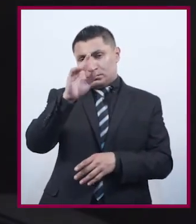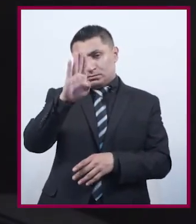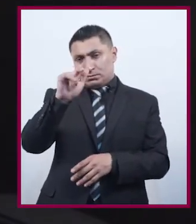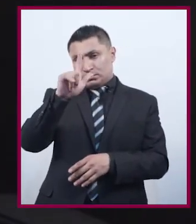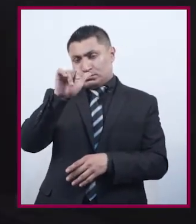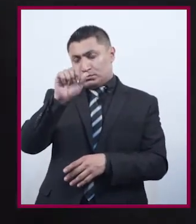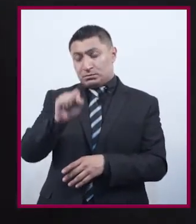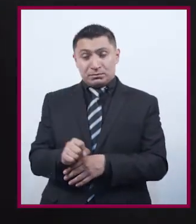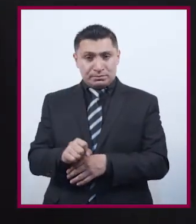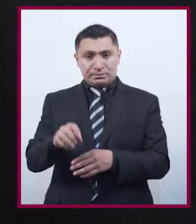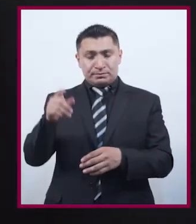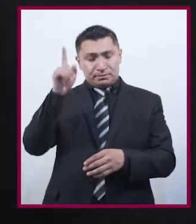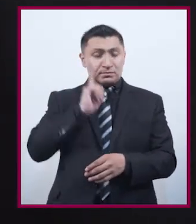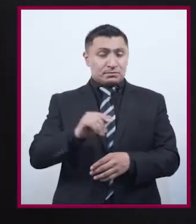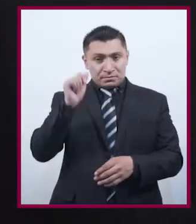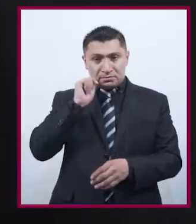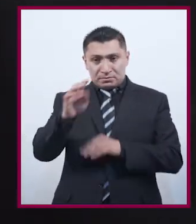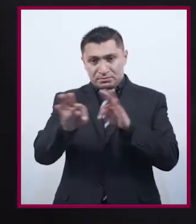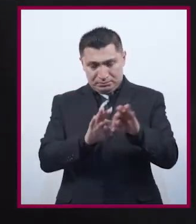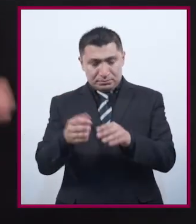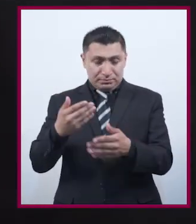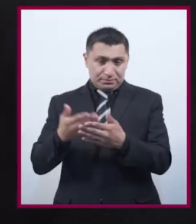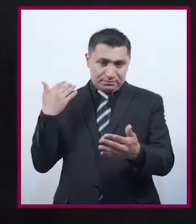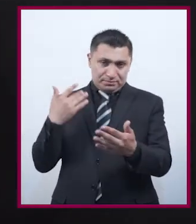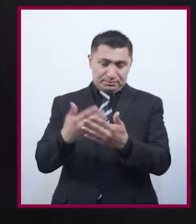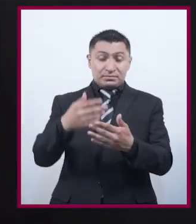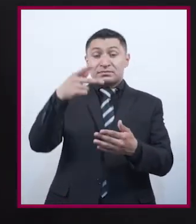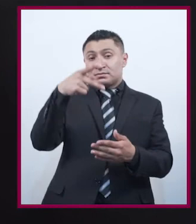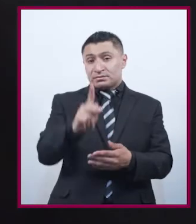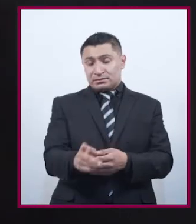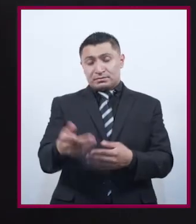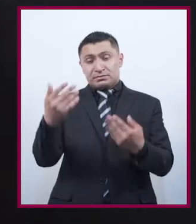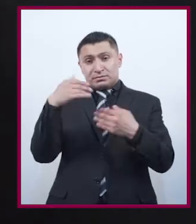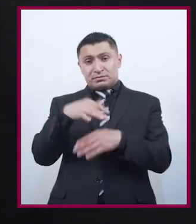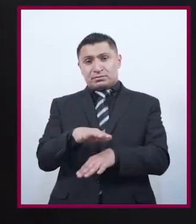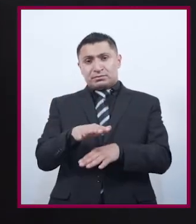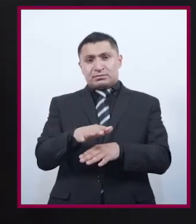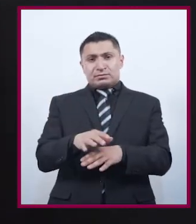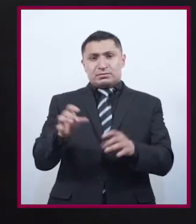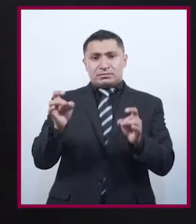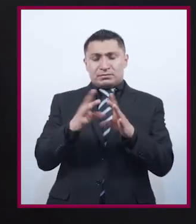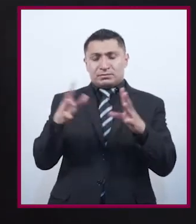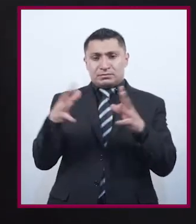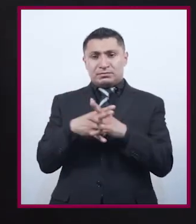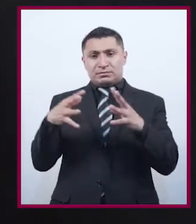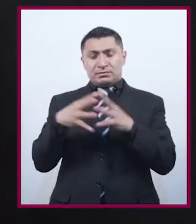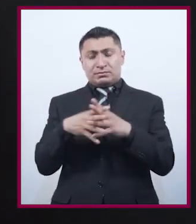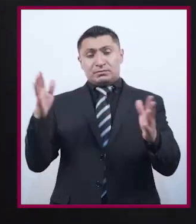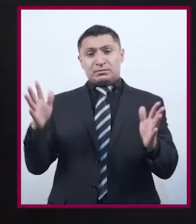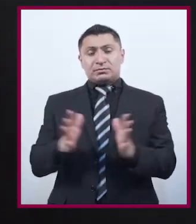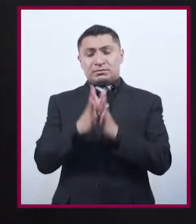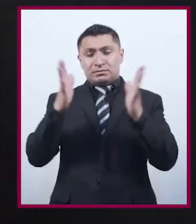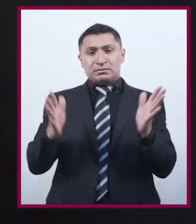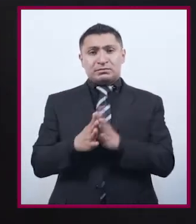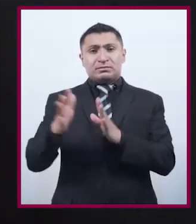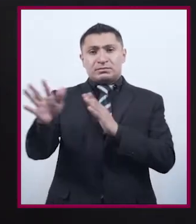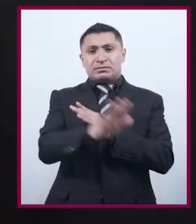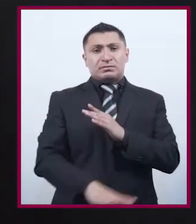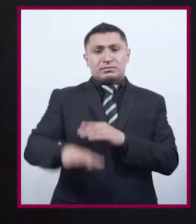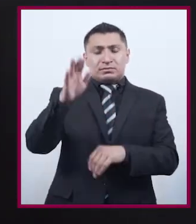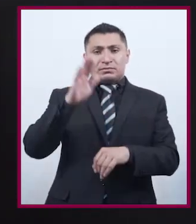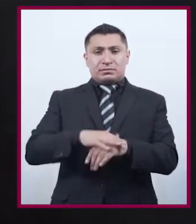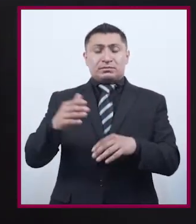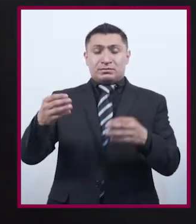ejemplo. La mujer siempre había trabajado, aclaremos, pero bajo los terribles efectos de la guerra, su participación en el